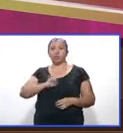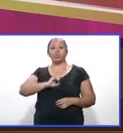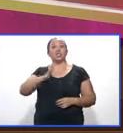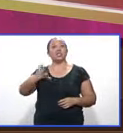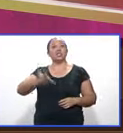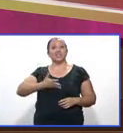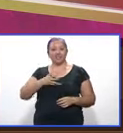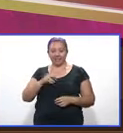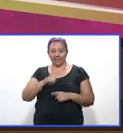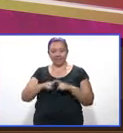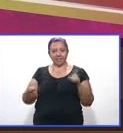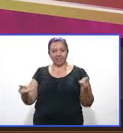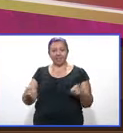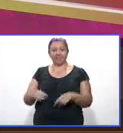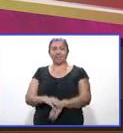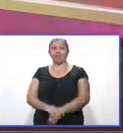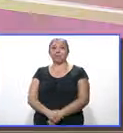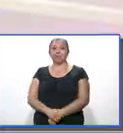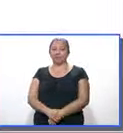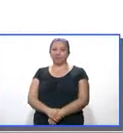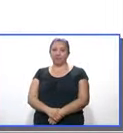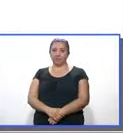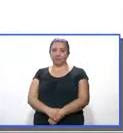sustentable y la biodiversidad.